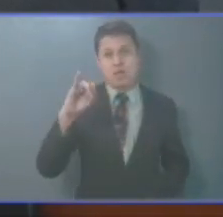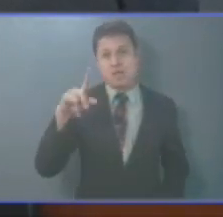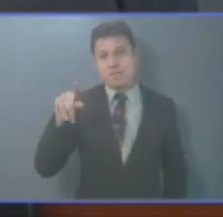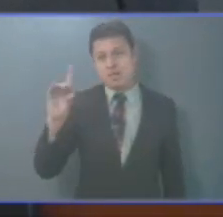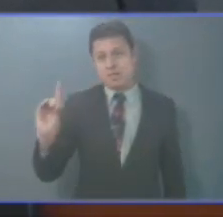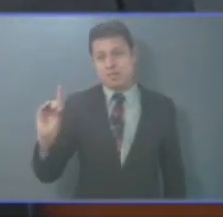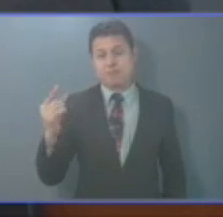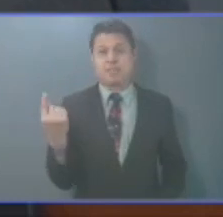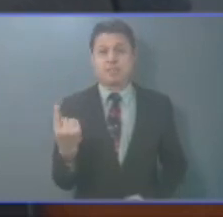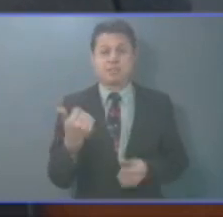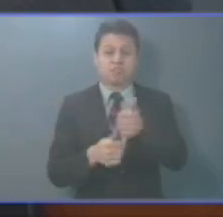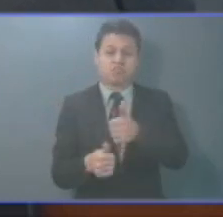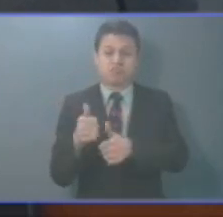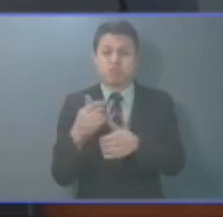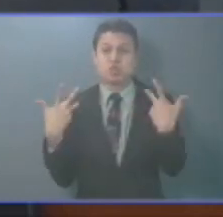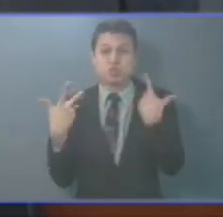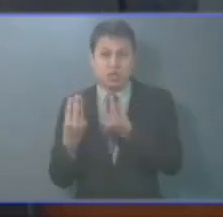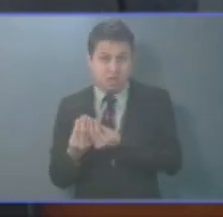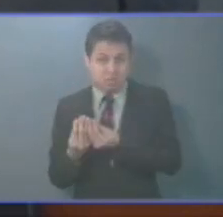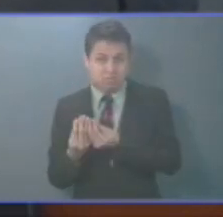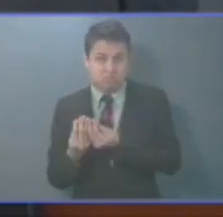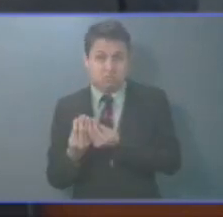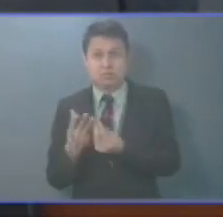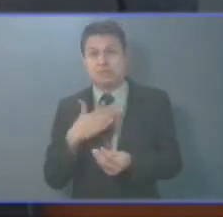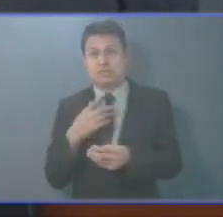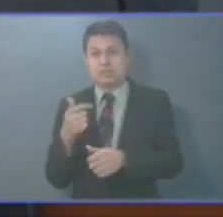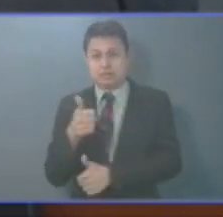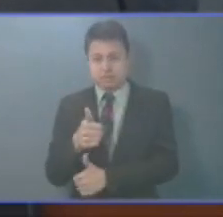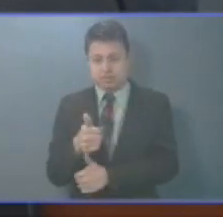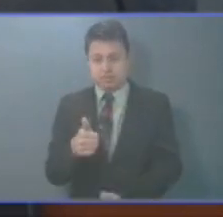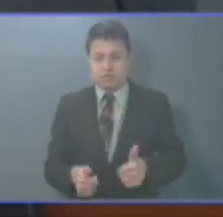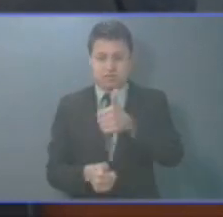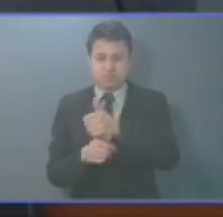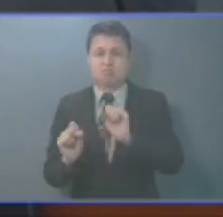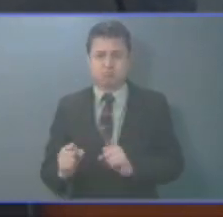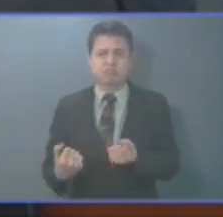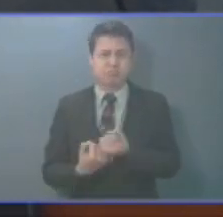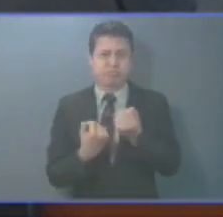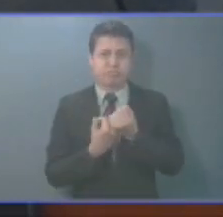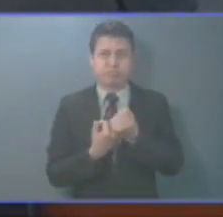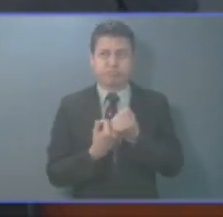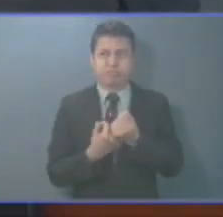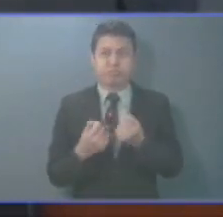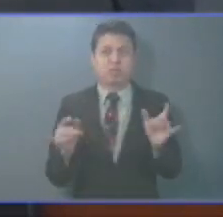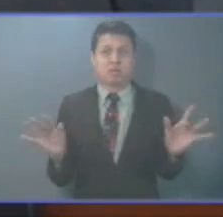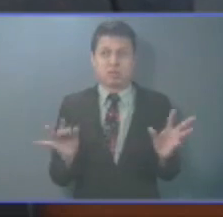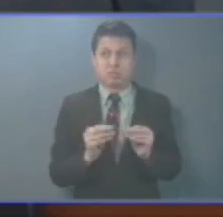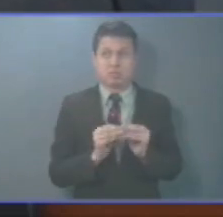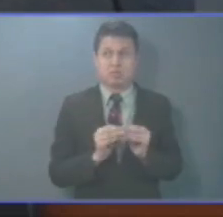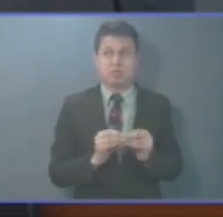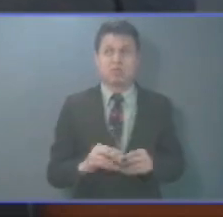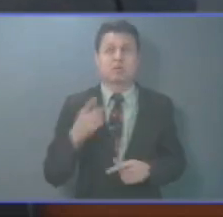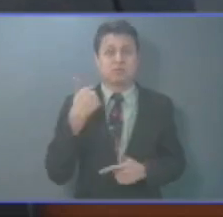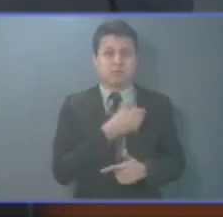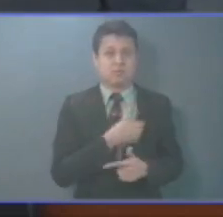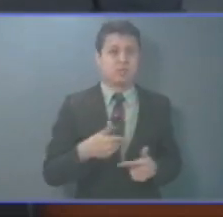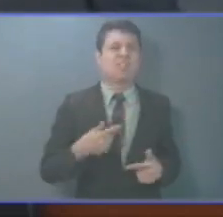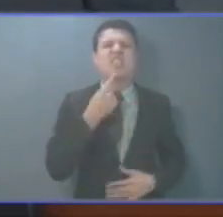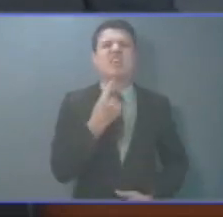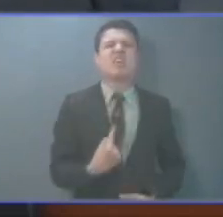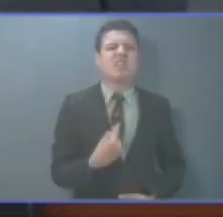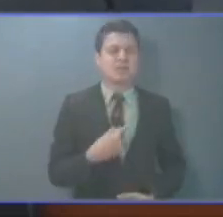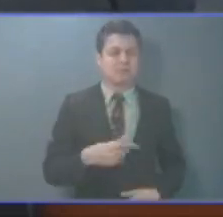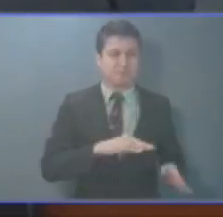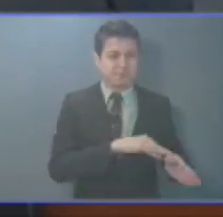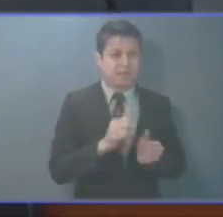suplentes provenientes de la sociedad civil podrán acompañar a sus titulares en las sesiones plenarias. Presidencia del Consejo.